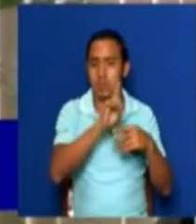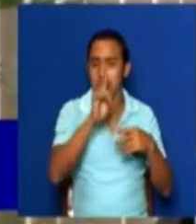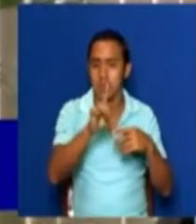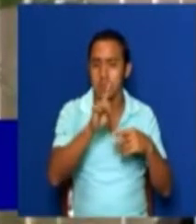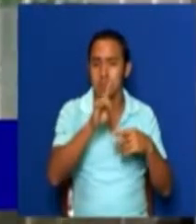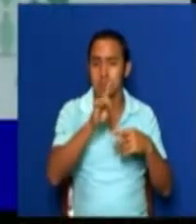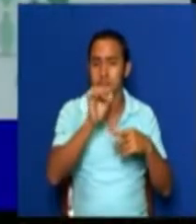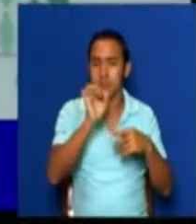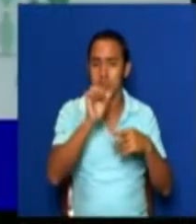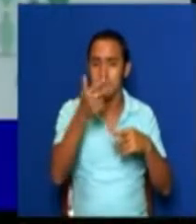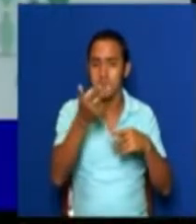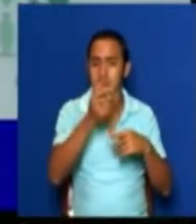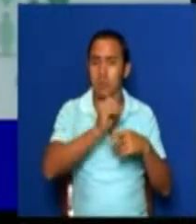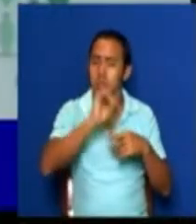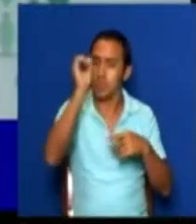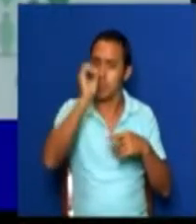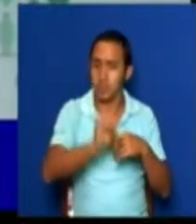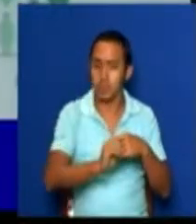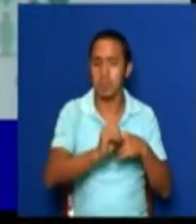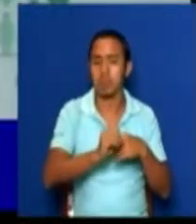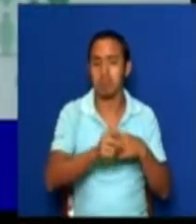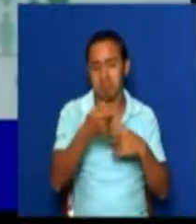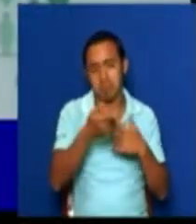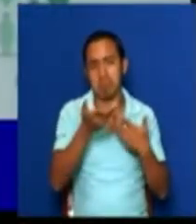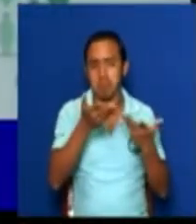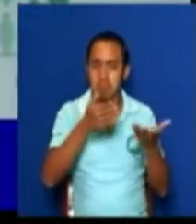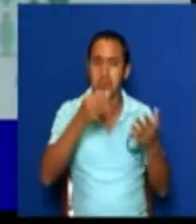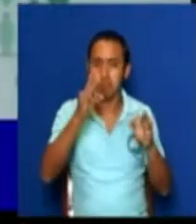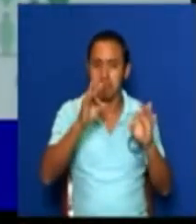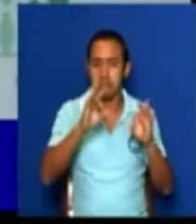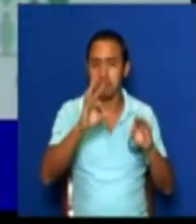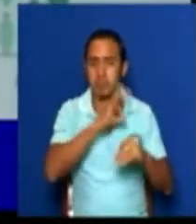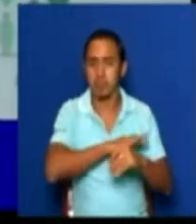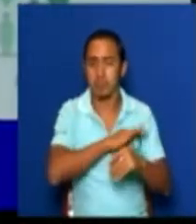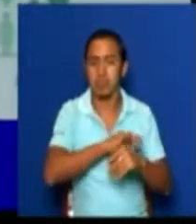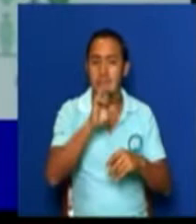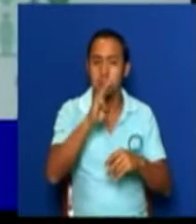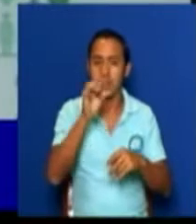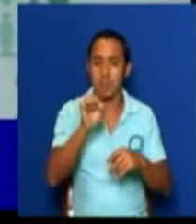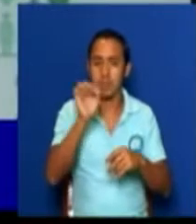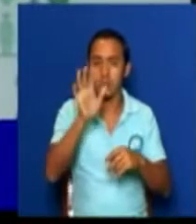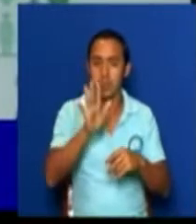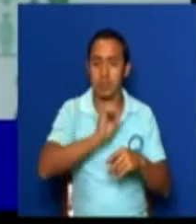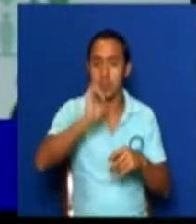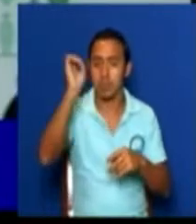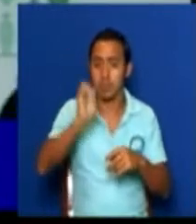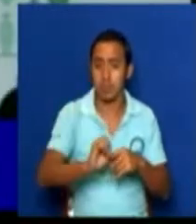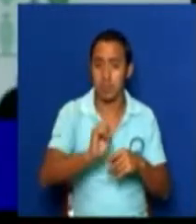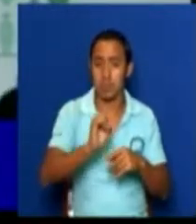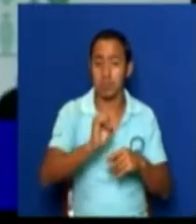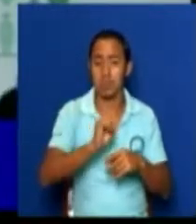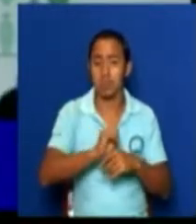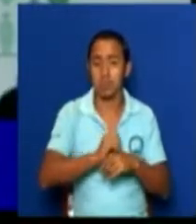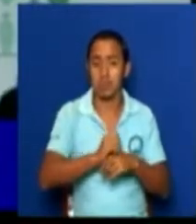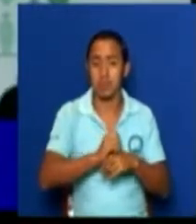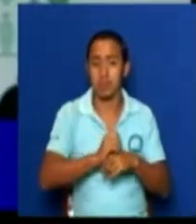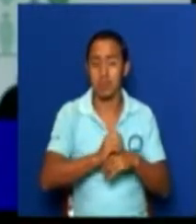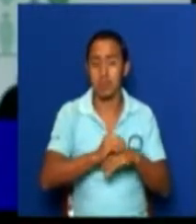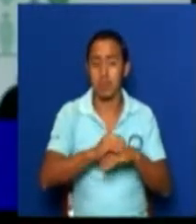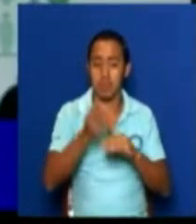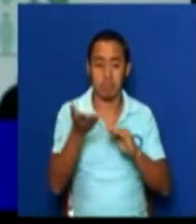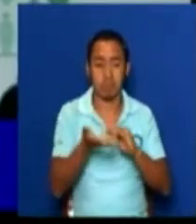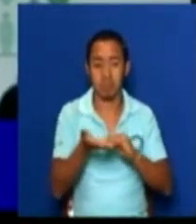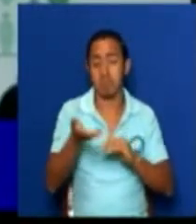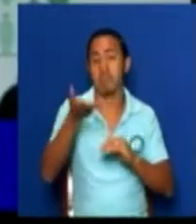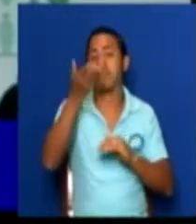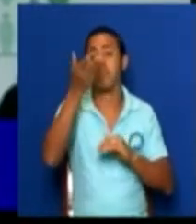11.8% que sí está adecuadamente remunerado y 3.5% que tiene una